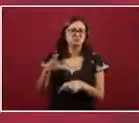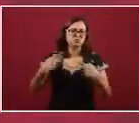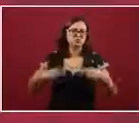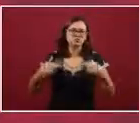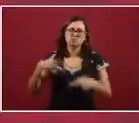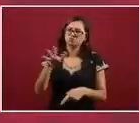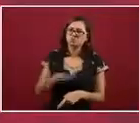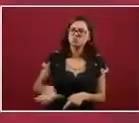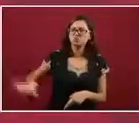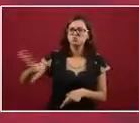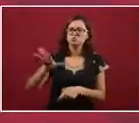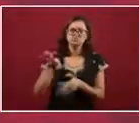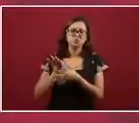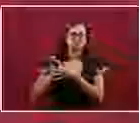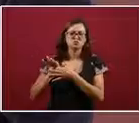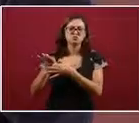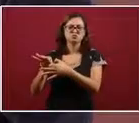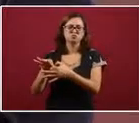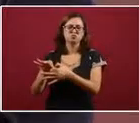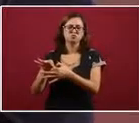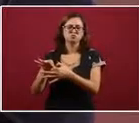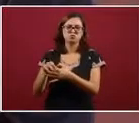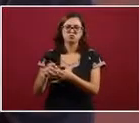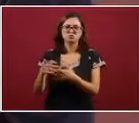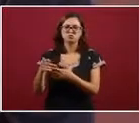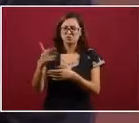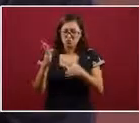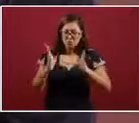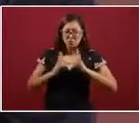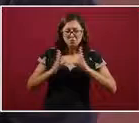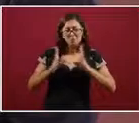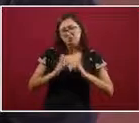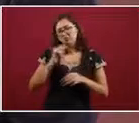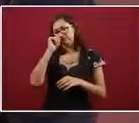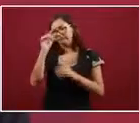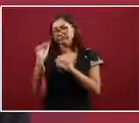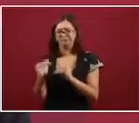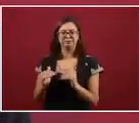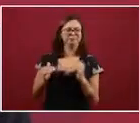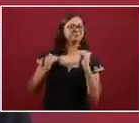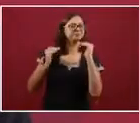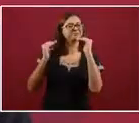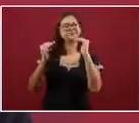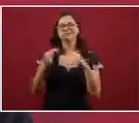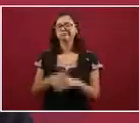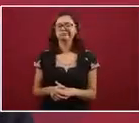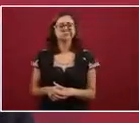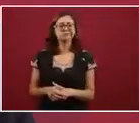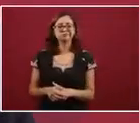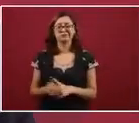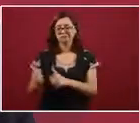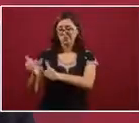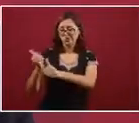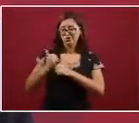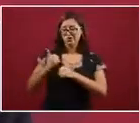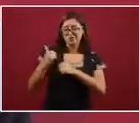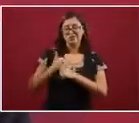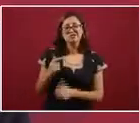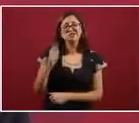ejército popular, no es un ejército elitista. Los soldados son pueblo